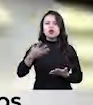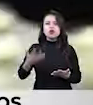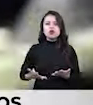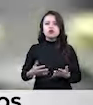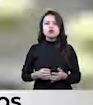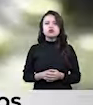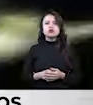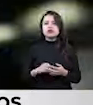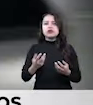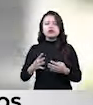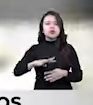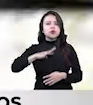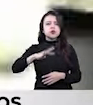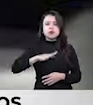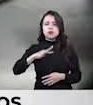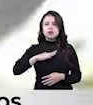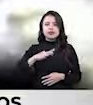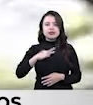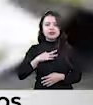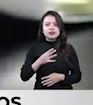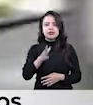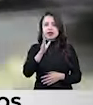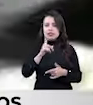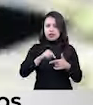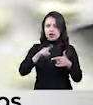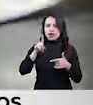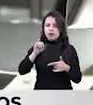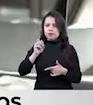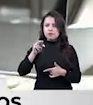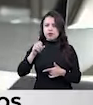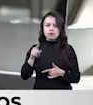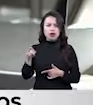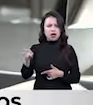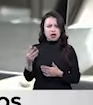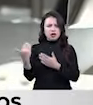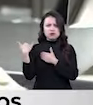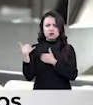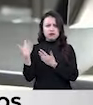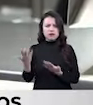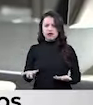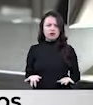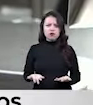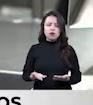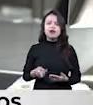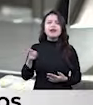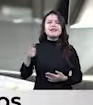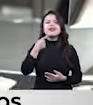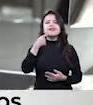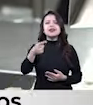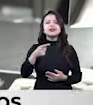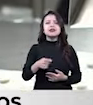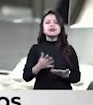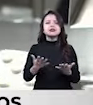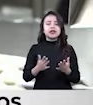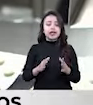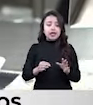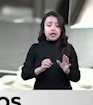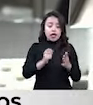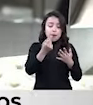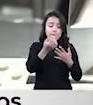no es competencia del INVIMA? Limítese a decir que los medicamentos, qué tan seguros